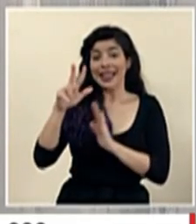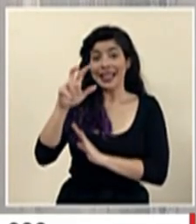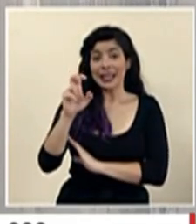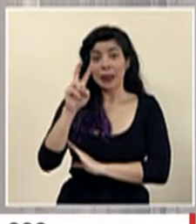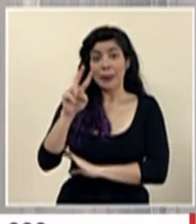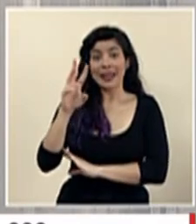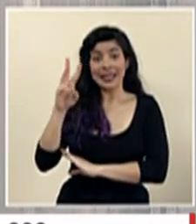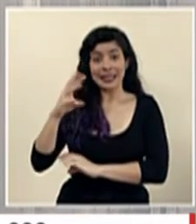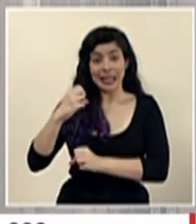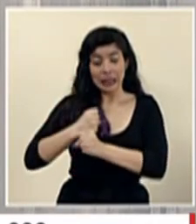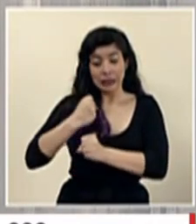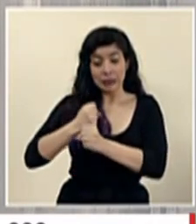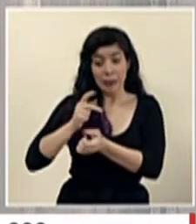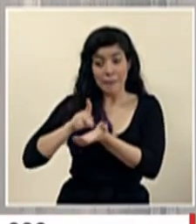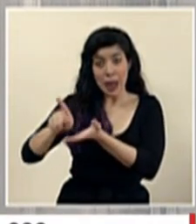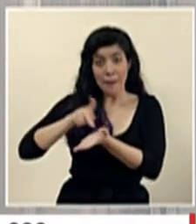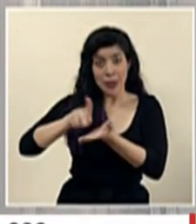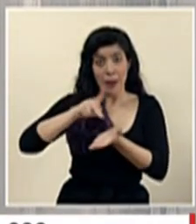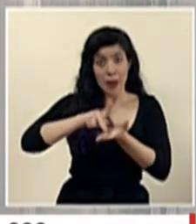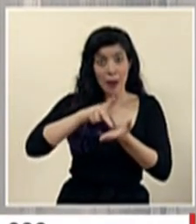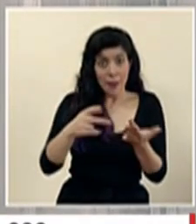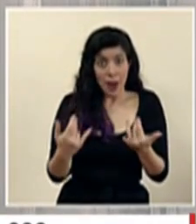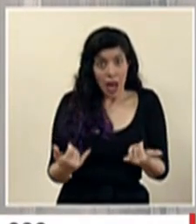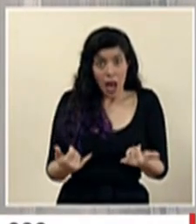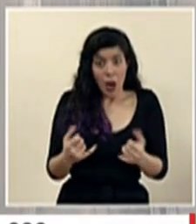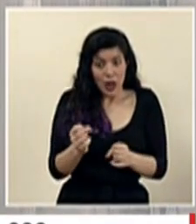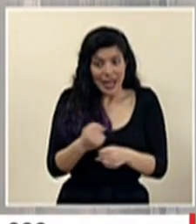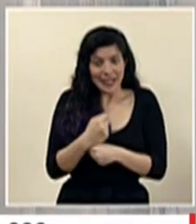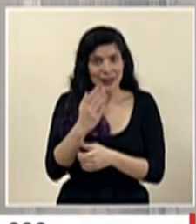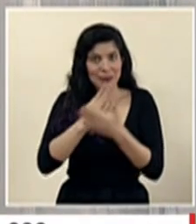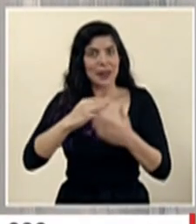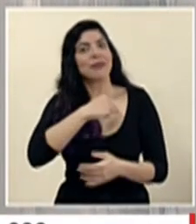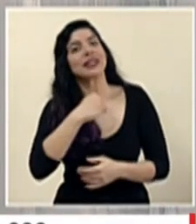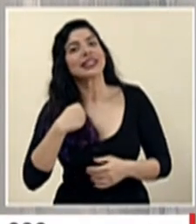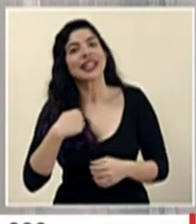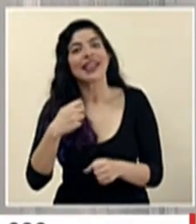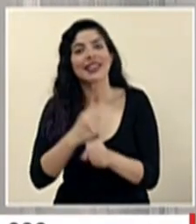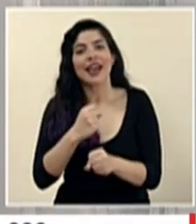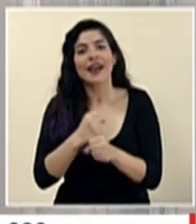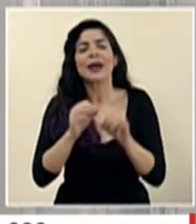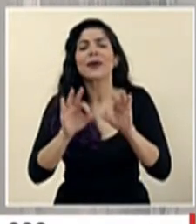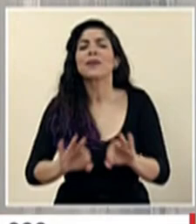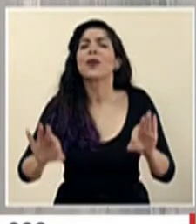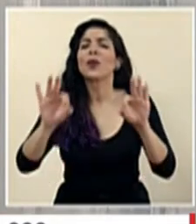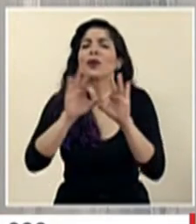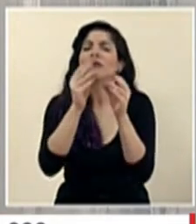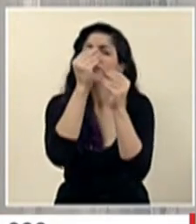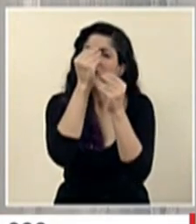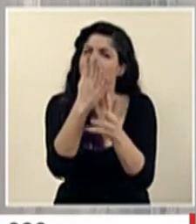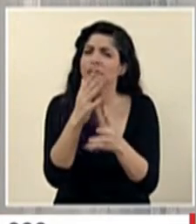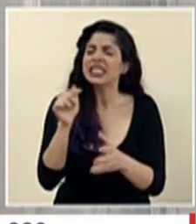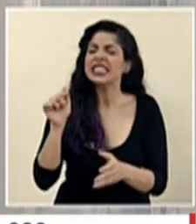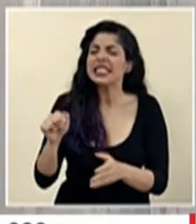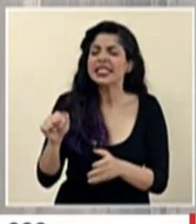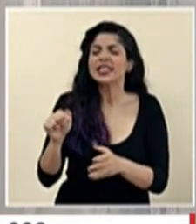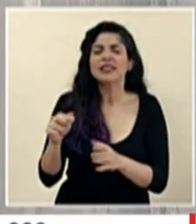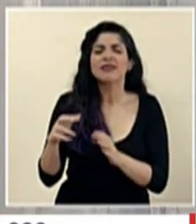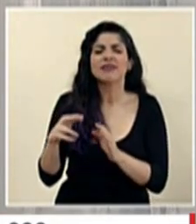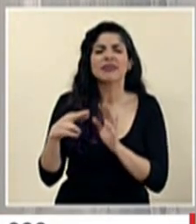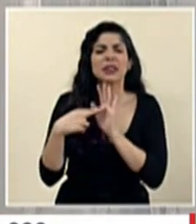168.326 gestiones de pago que se están realizando desde el Ministerio de Trabajo, es importante informar que esto